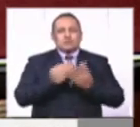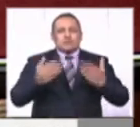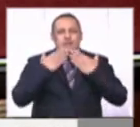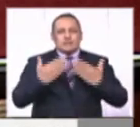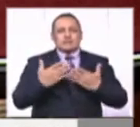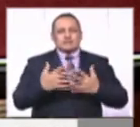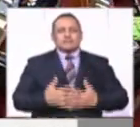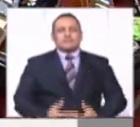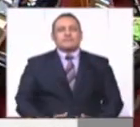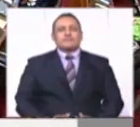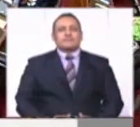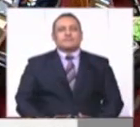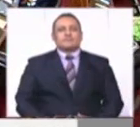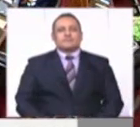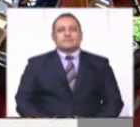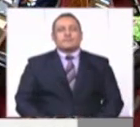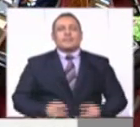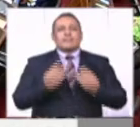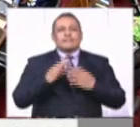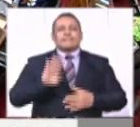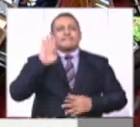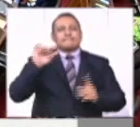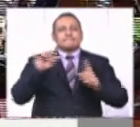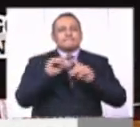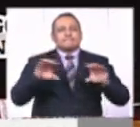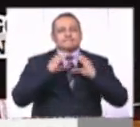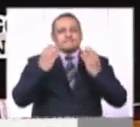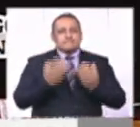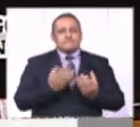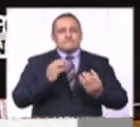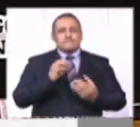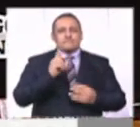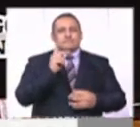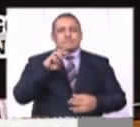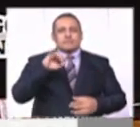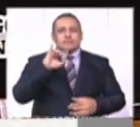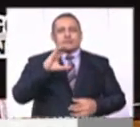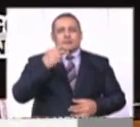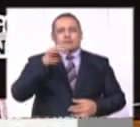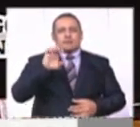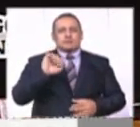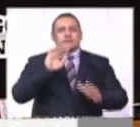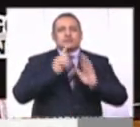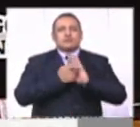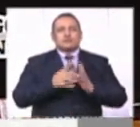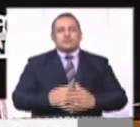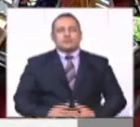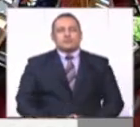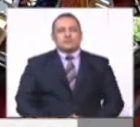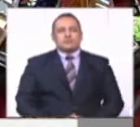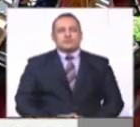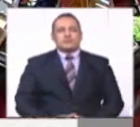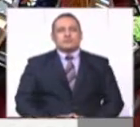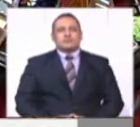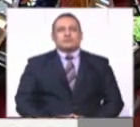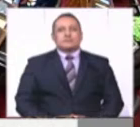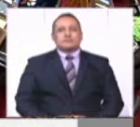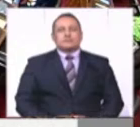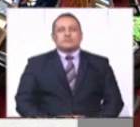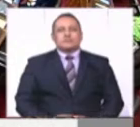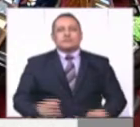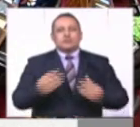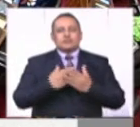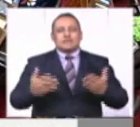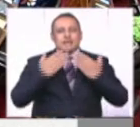presidente Gracias congresista tiene uso de la palabra el congresista Luis camiche por 5 minutos